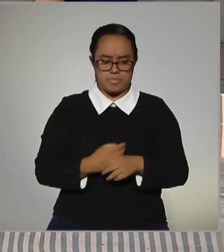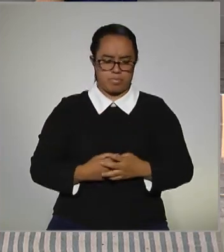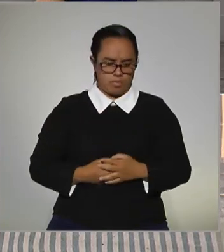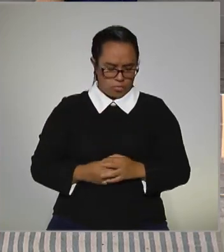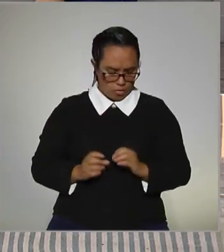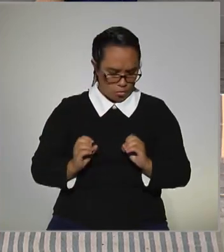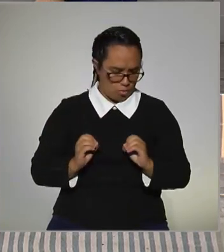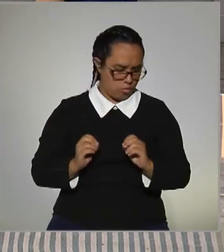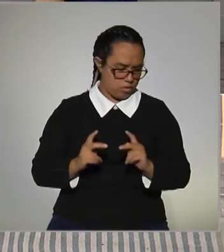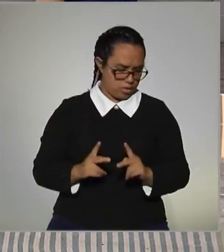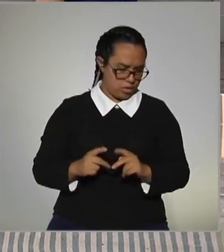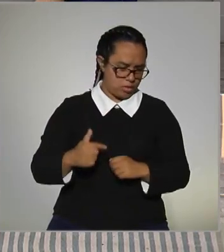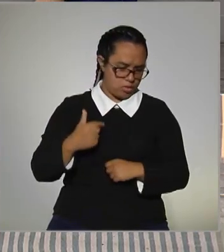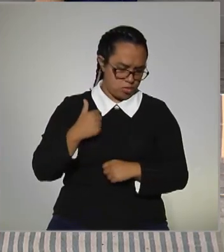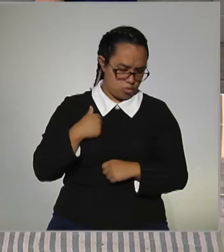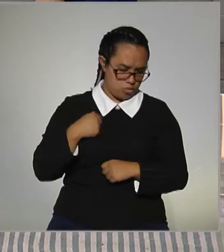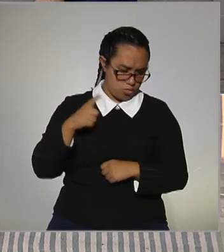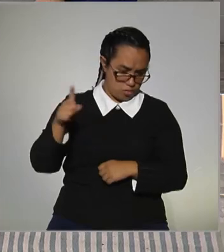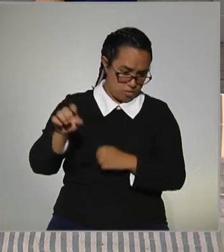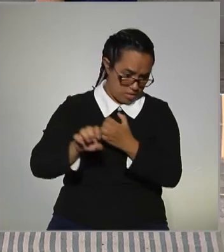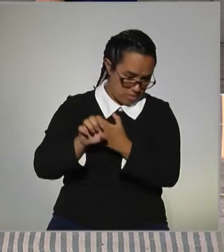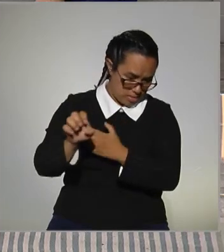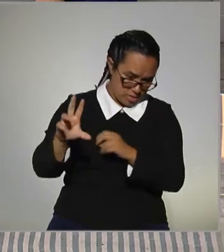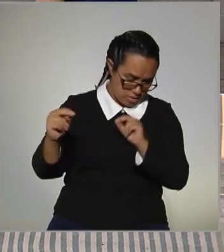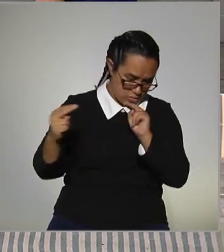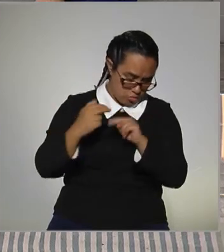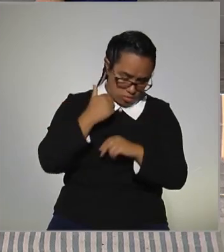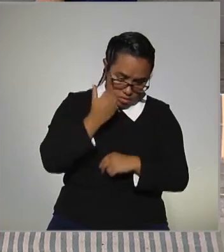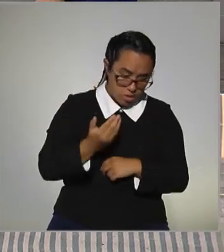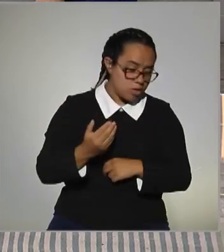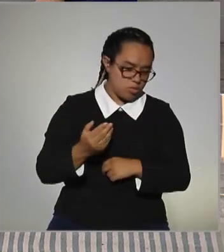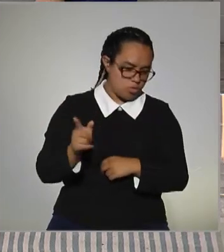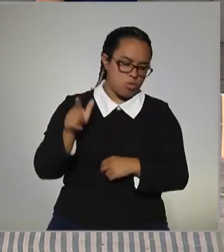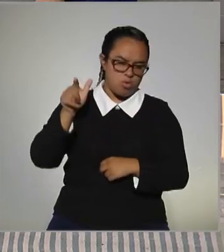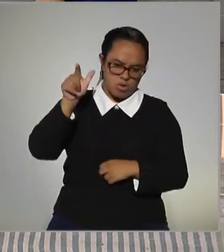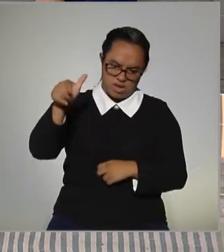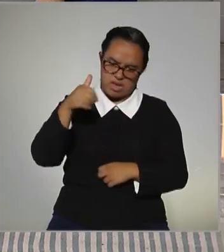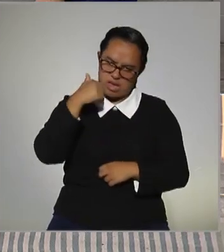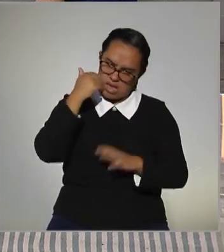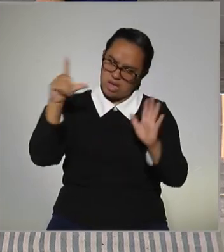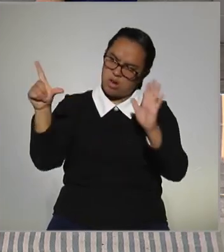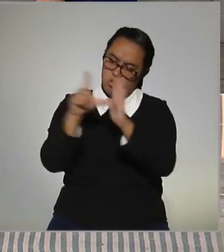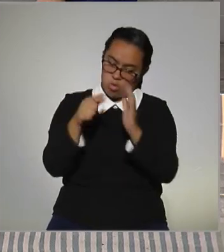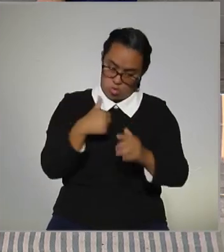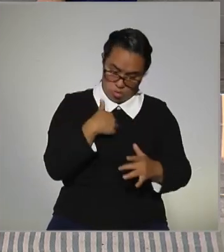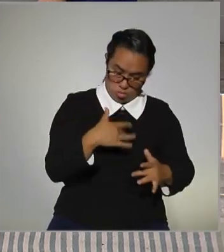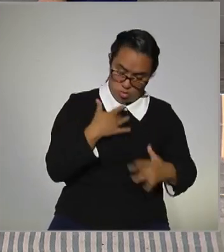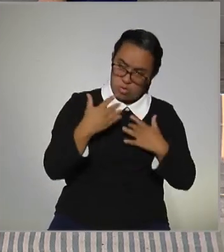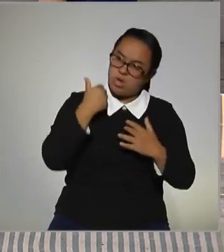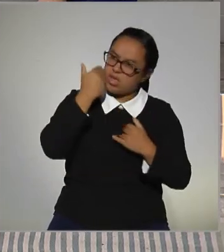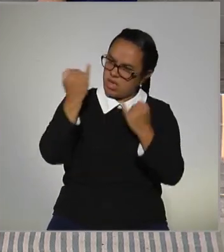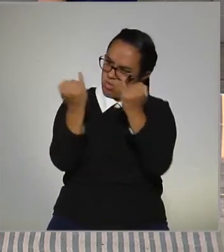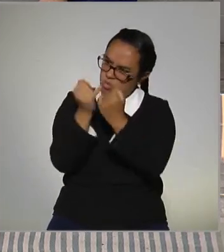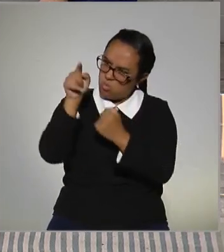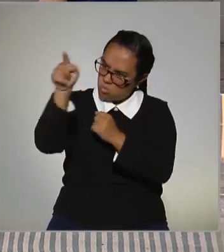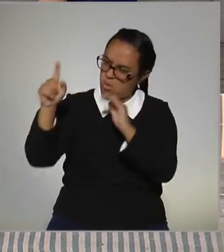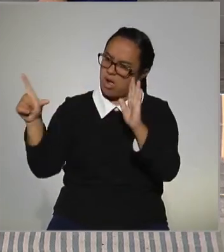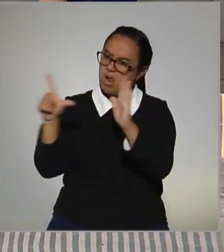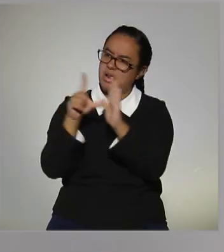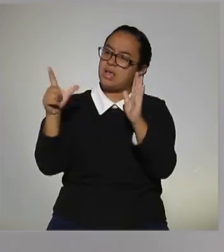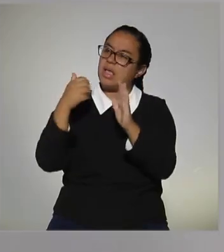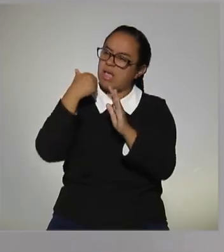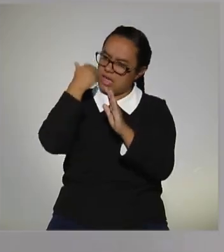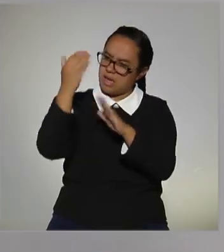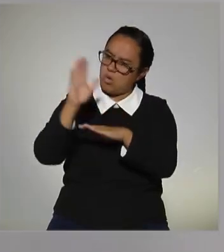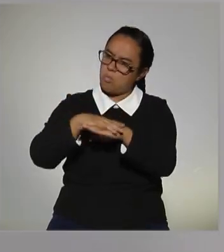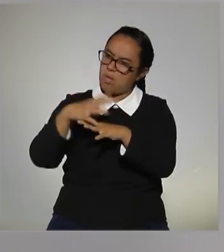nada más te quiero evitar, sino que también ya quiero que tú sientas lo que yo estoy sintiendo, ya quiero que tú empatices,